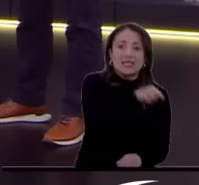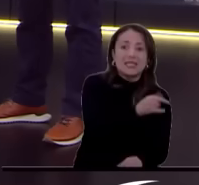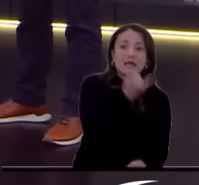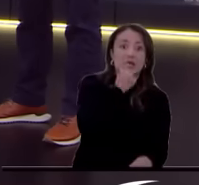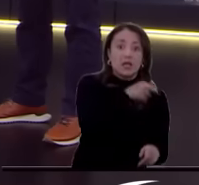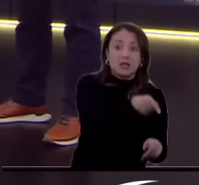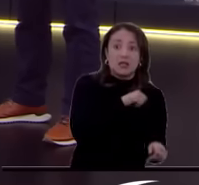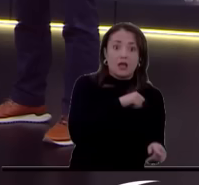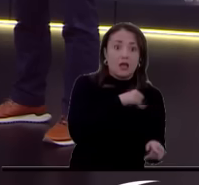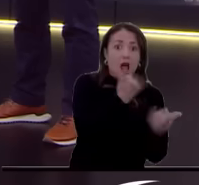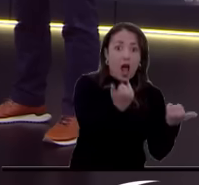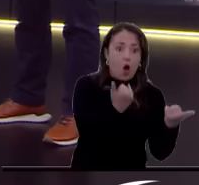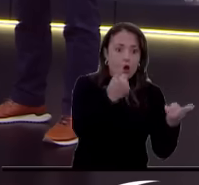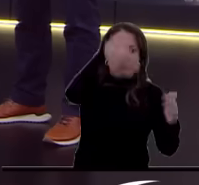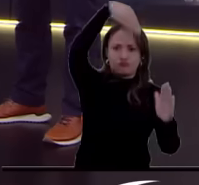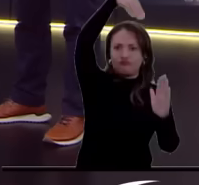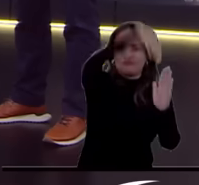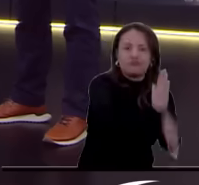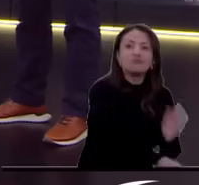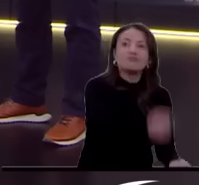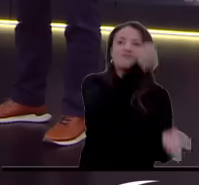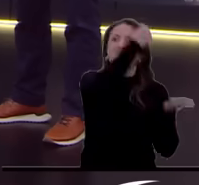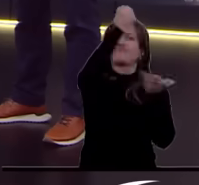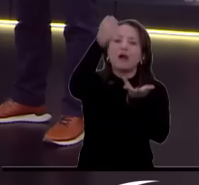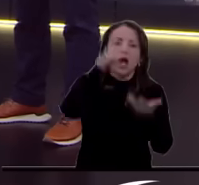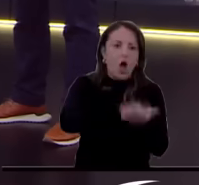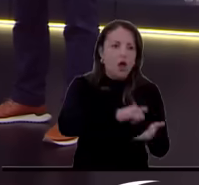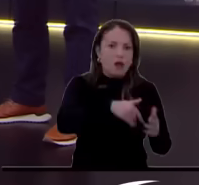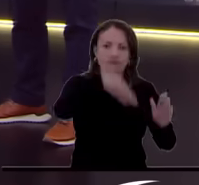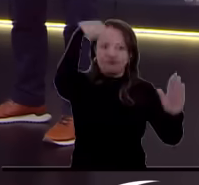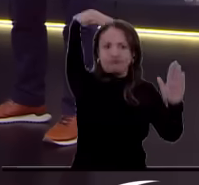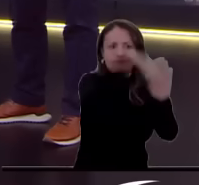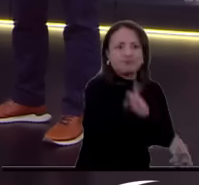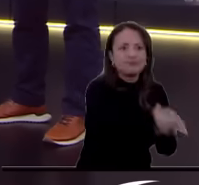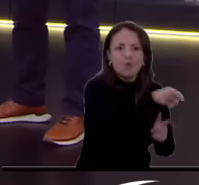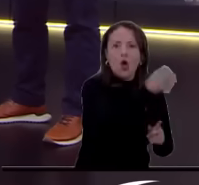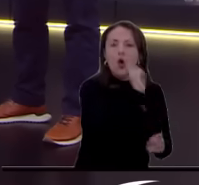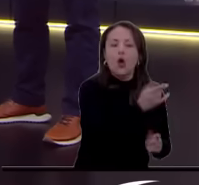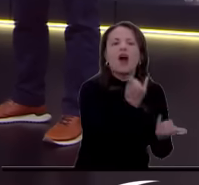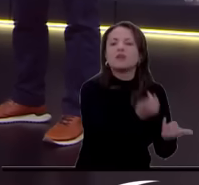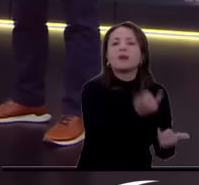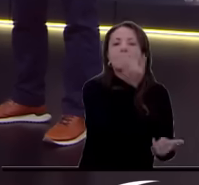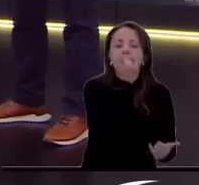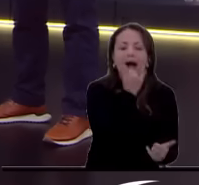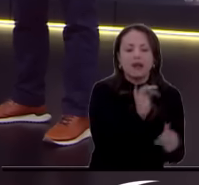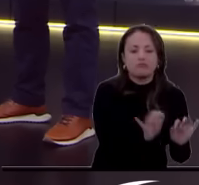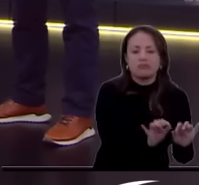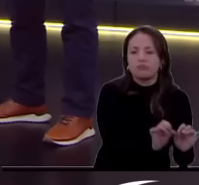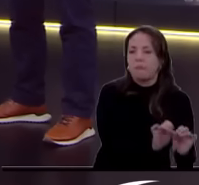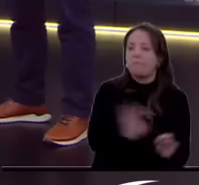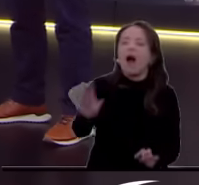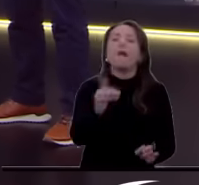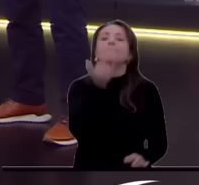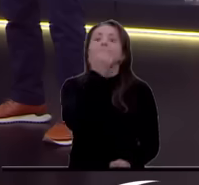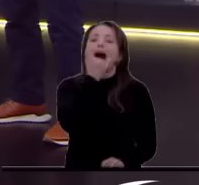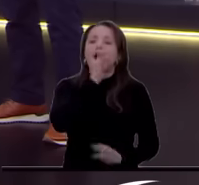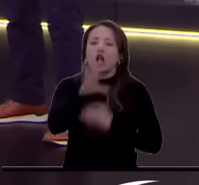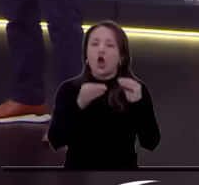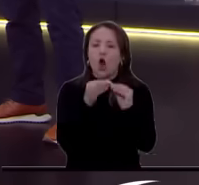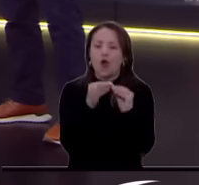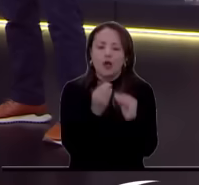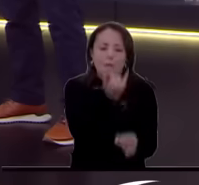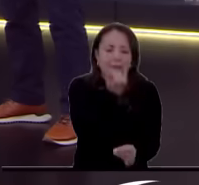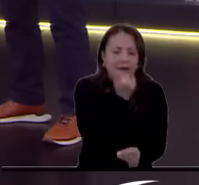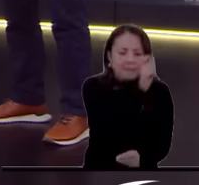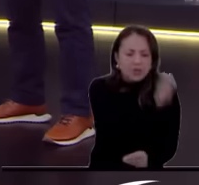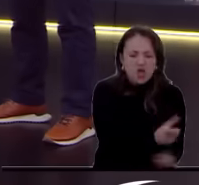acciones caídas en la bolsa y está totalmente destruida pues Sencillamente envió mal una actualización envió mal un código Esto fue una falla humana